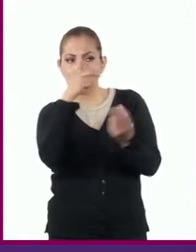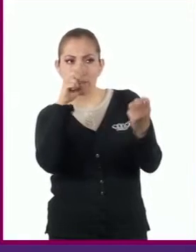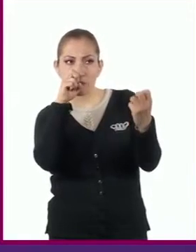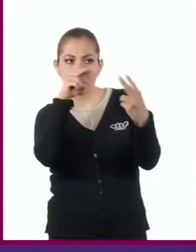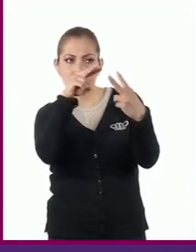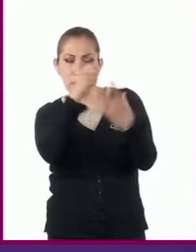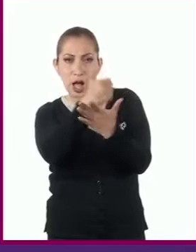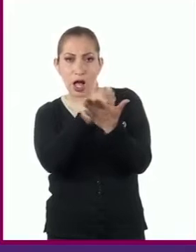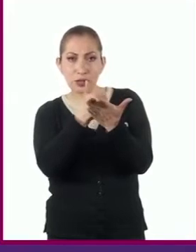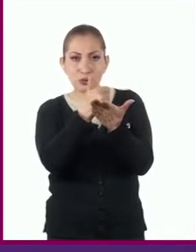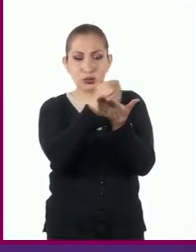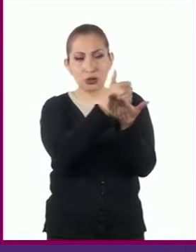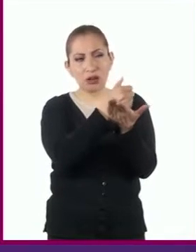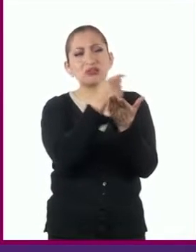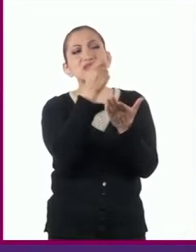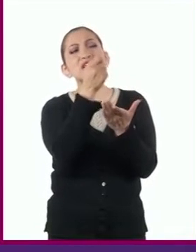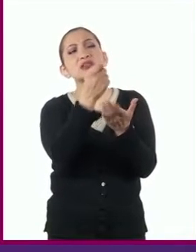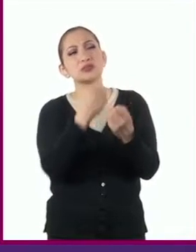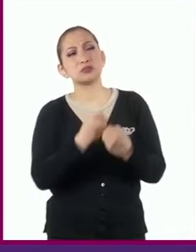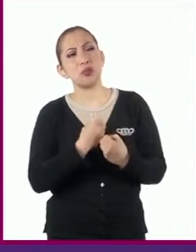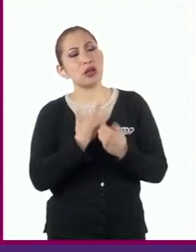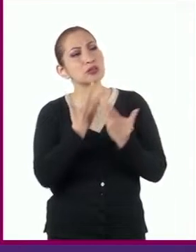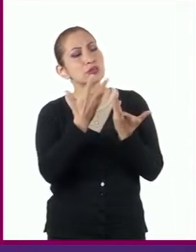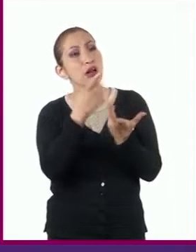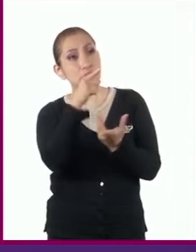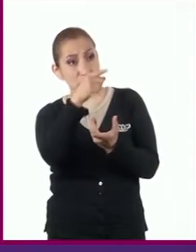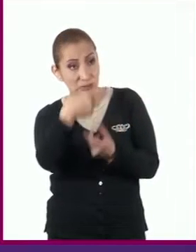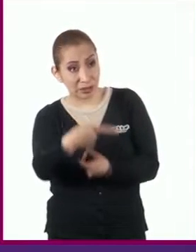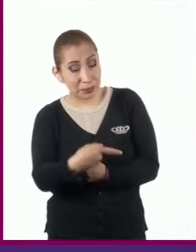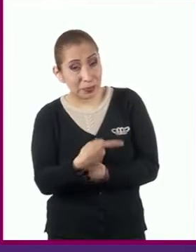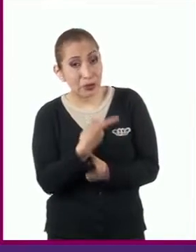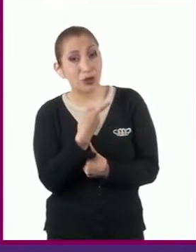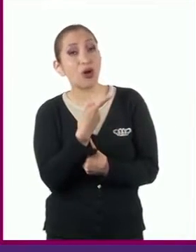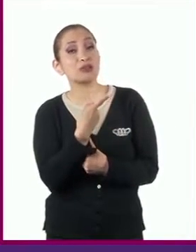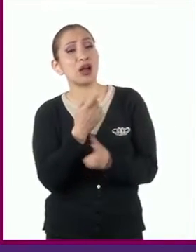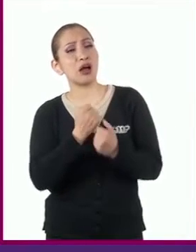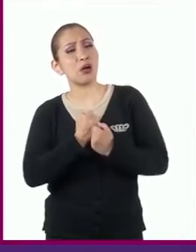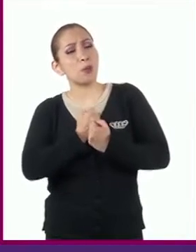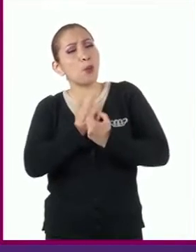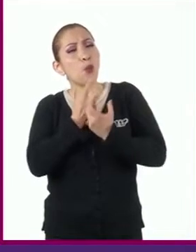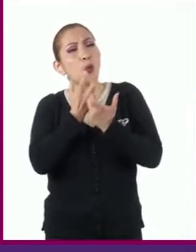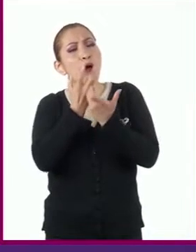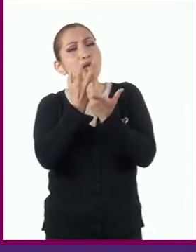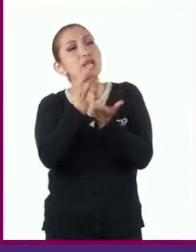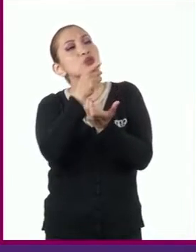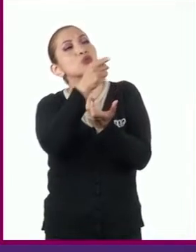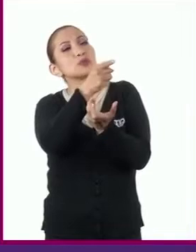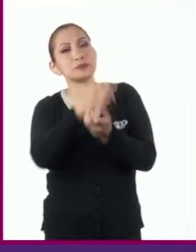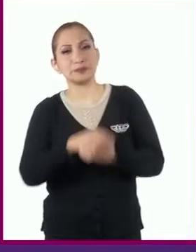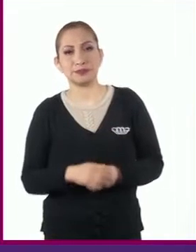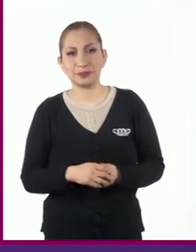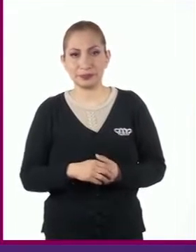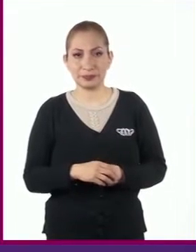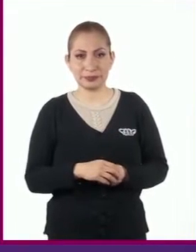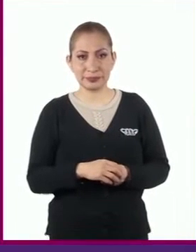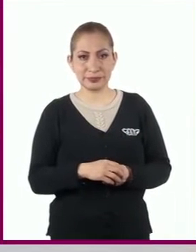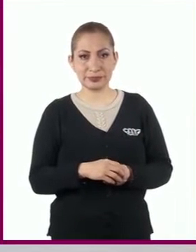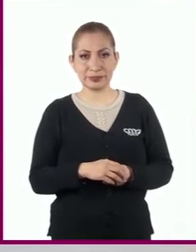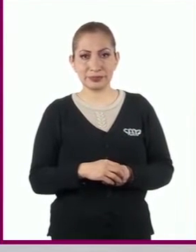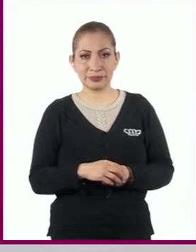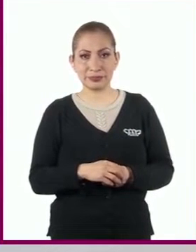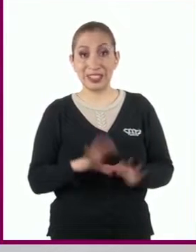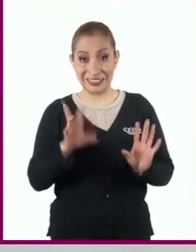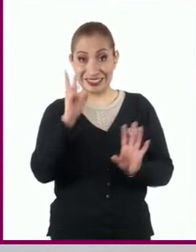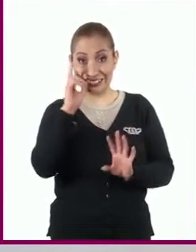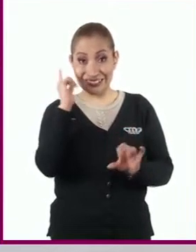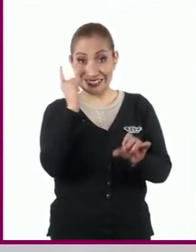azul. ¿Qué es poesía? ¿Y tú me lo preguntas? Poesía eres tú. Como